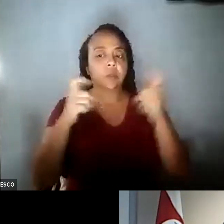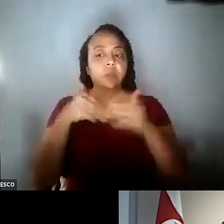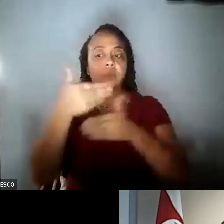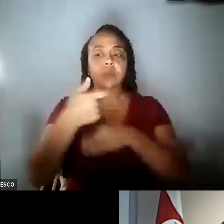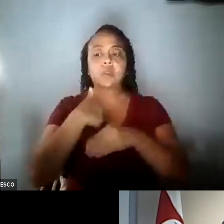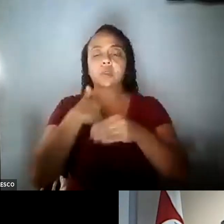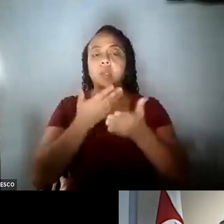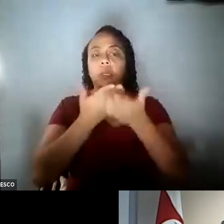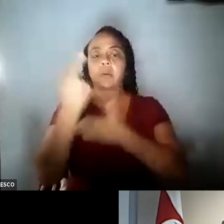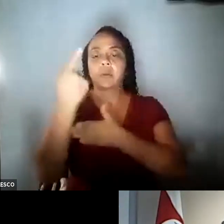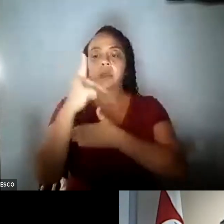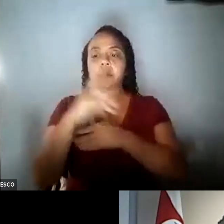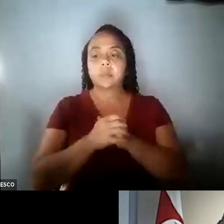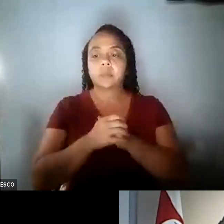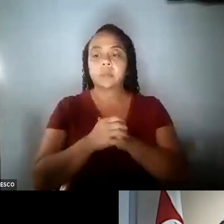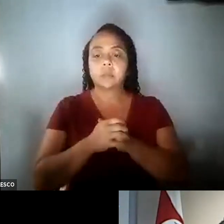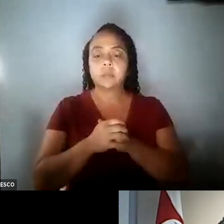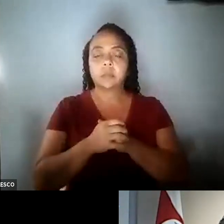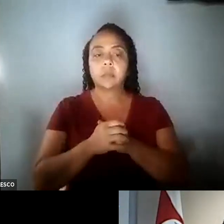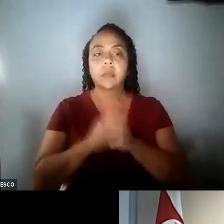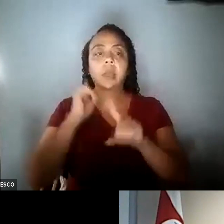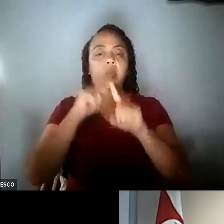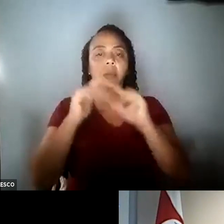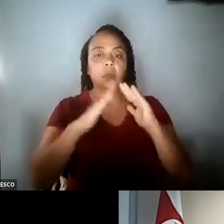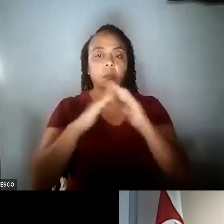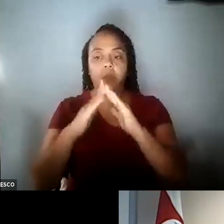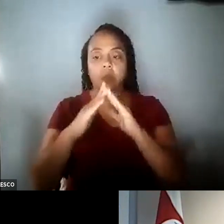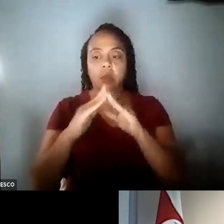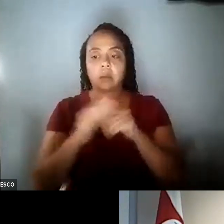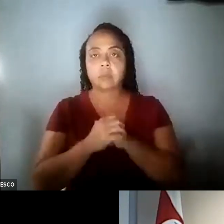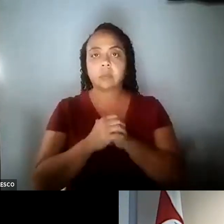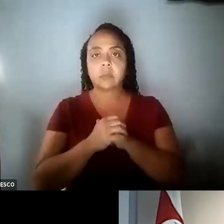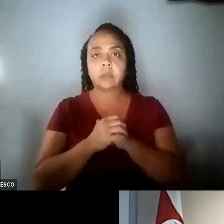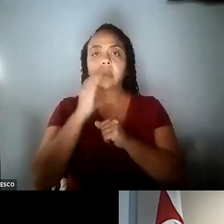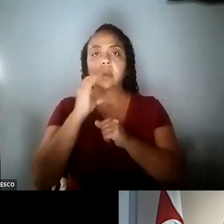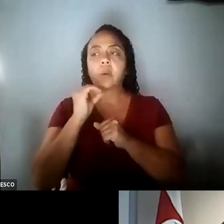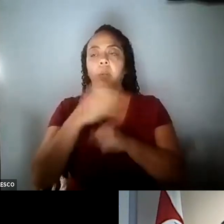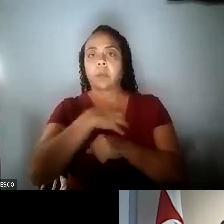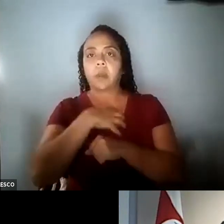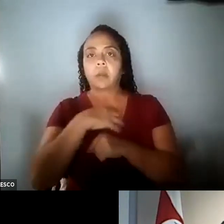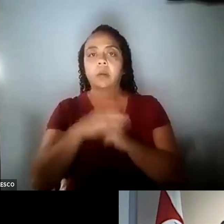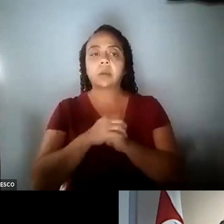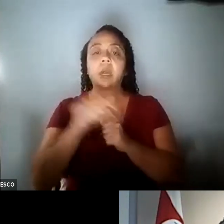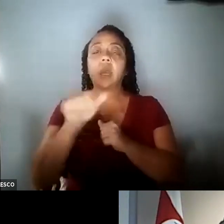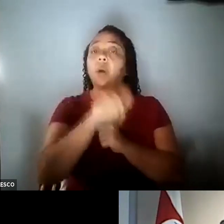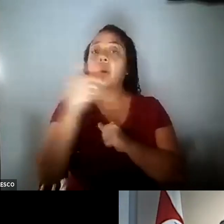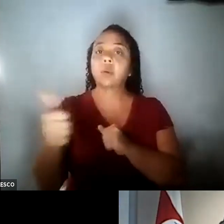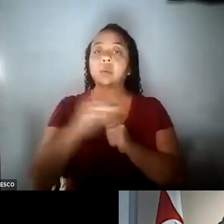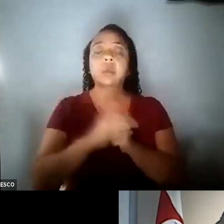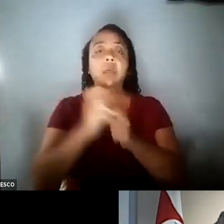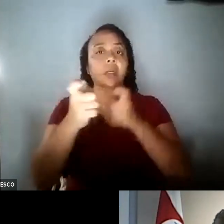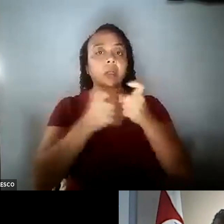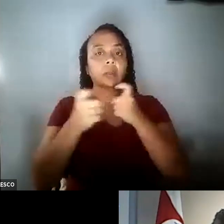riesgo hacia el ambiente hacia la comunidad o hacia la propiedad y el otro es gestionar